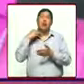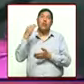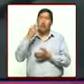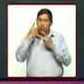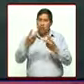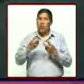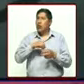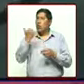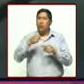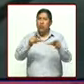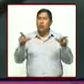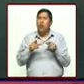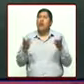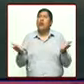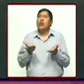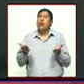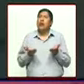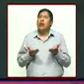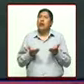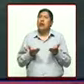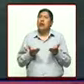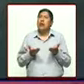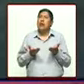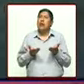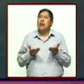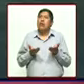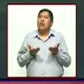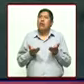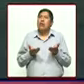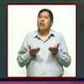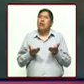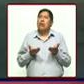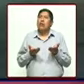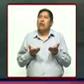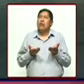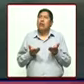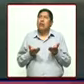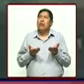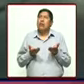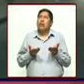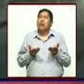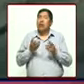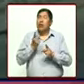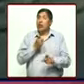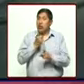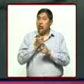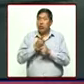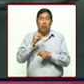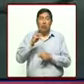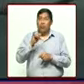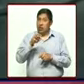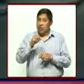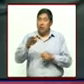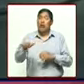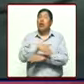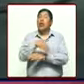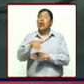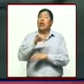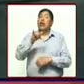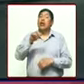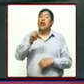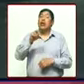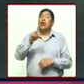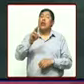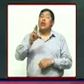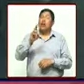pero estamos en otro punto. ¿Dónde exactamente, Rudy? Exactamente, Miriam, estamos en la calle Indaburo.